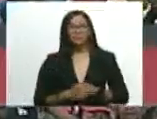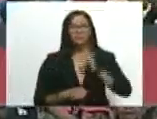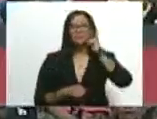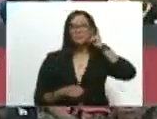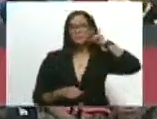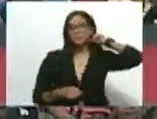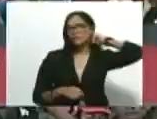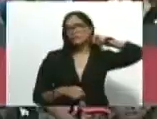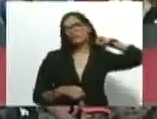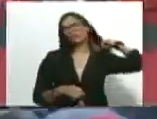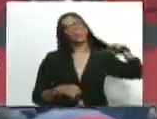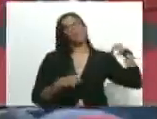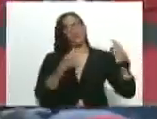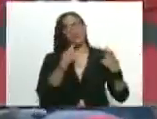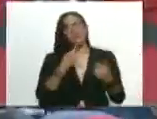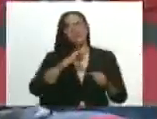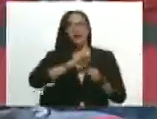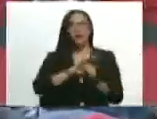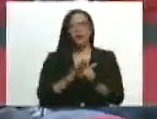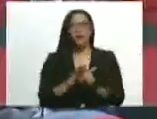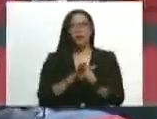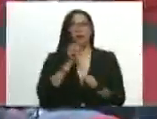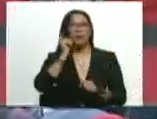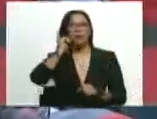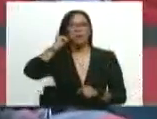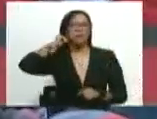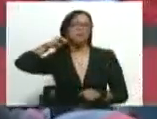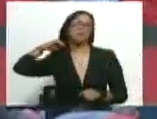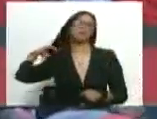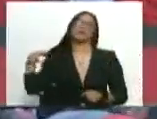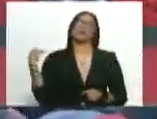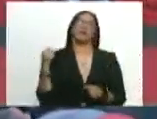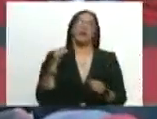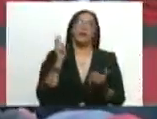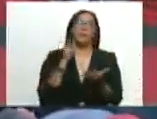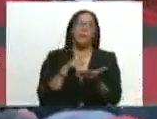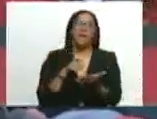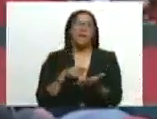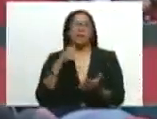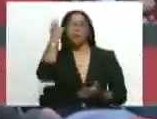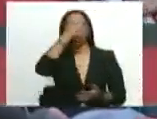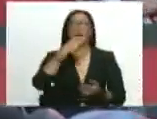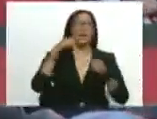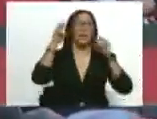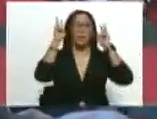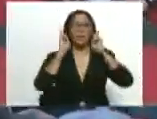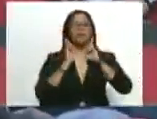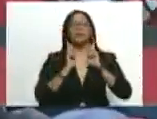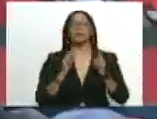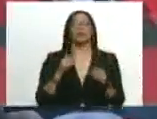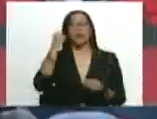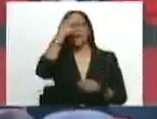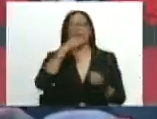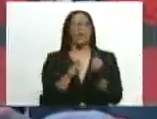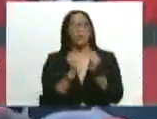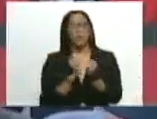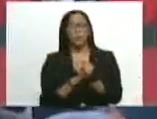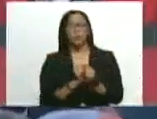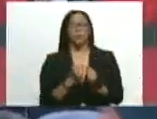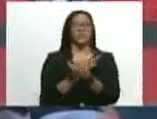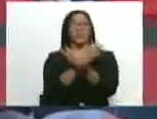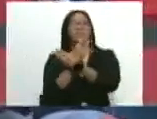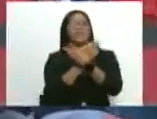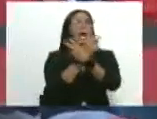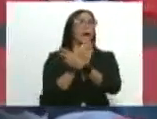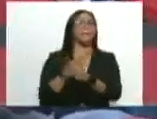Y decía Jorge ahorita vienen con su cara muy lavada el fantasma los